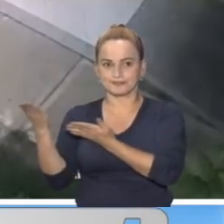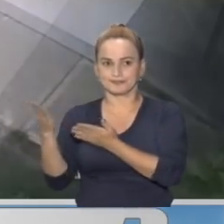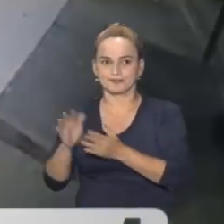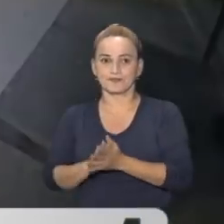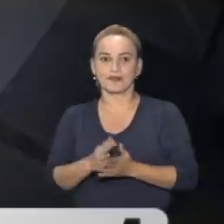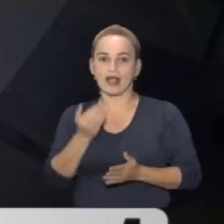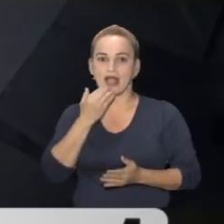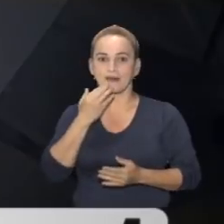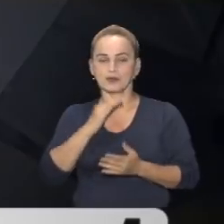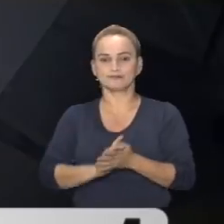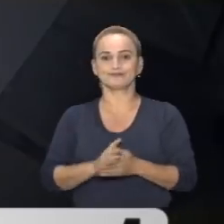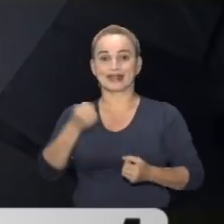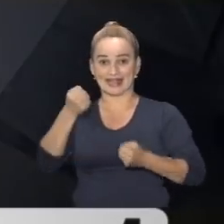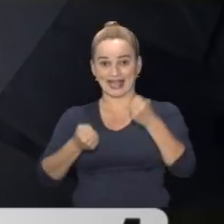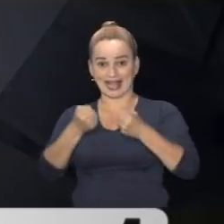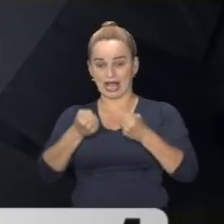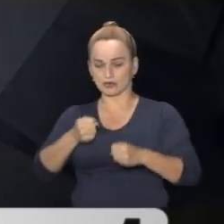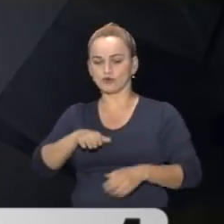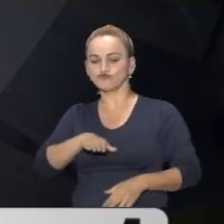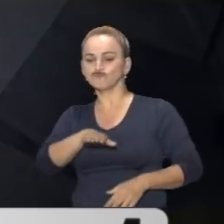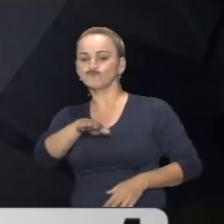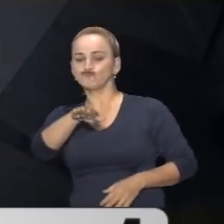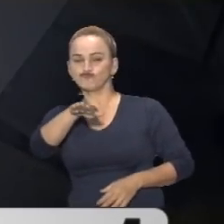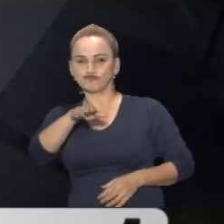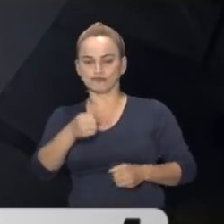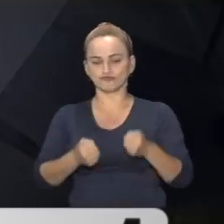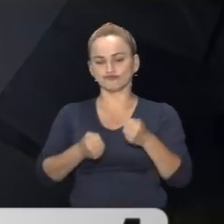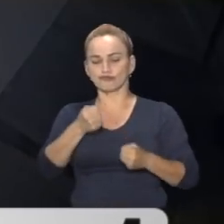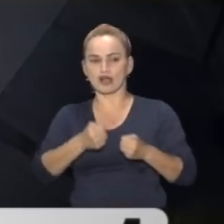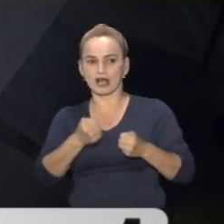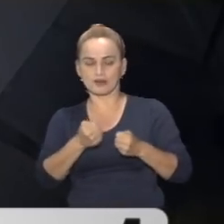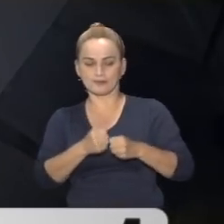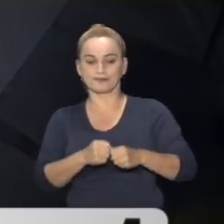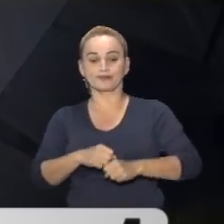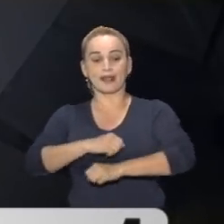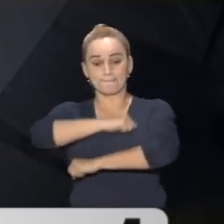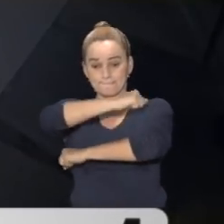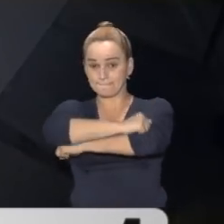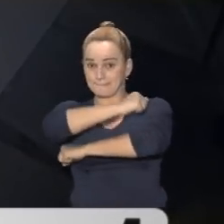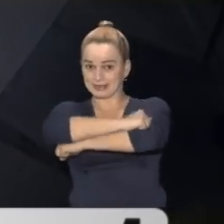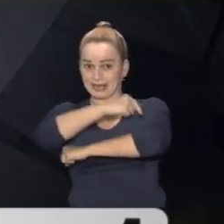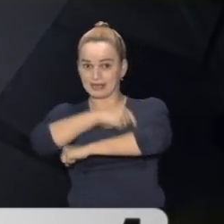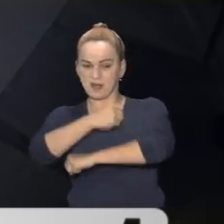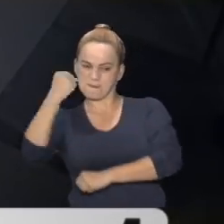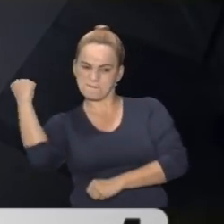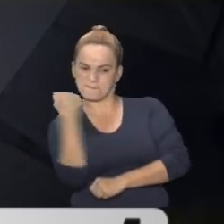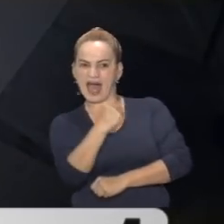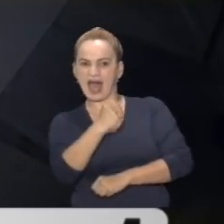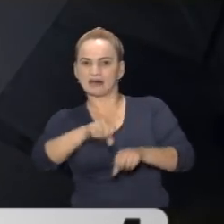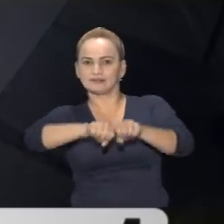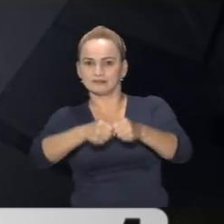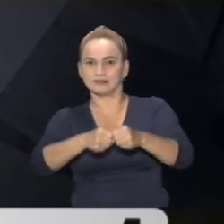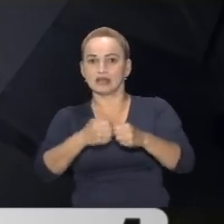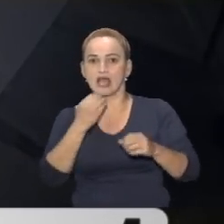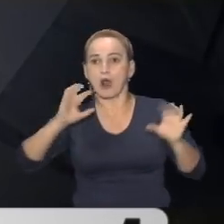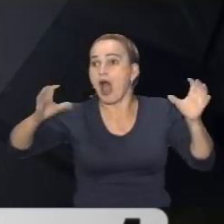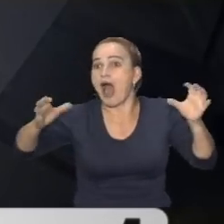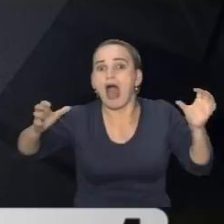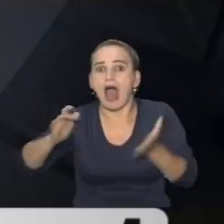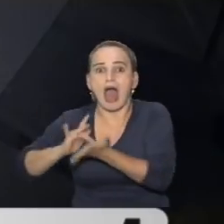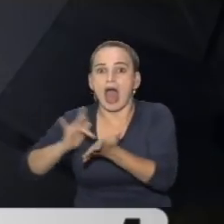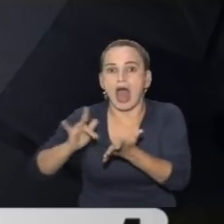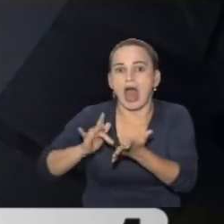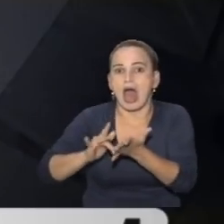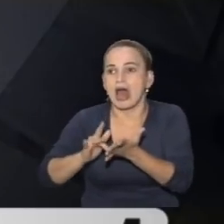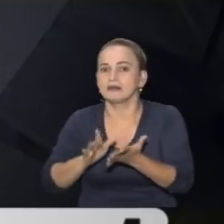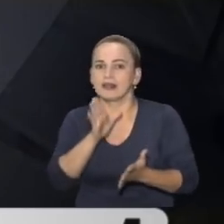ruptura de un vidrio con herramientas sofisticadas para evitar que las alarmas de los vehículos se activen y de esta